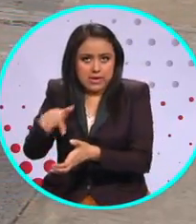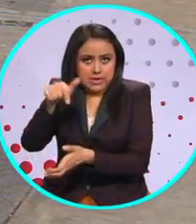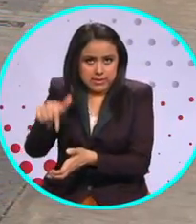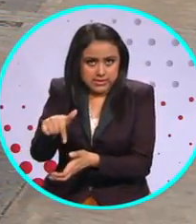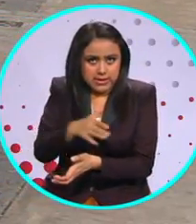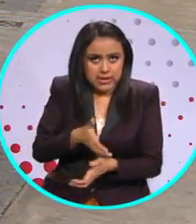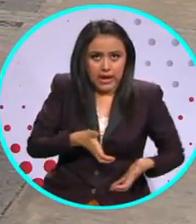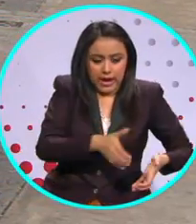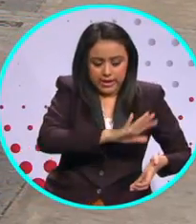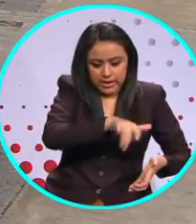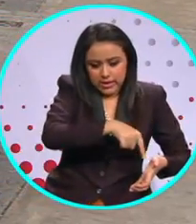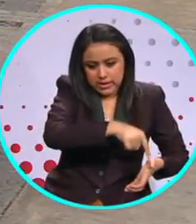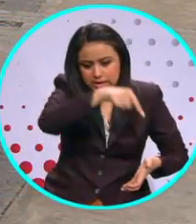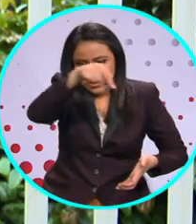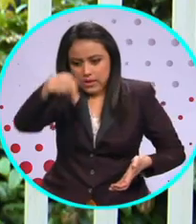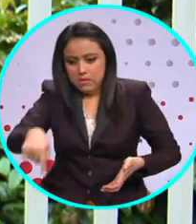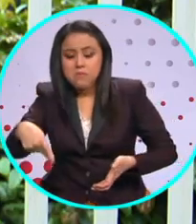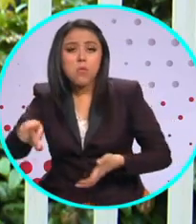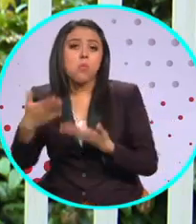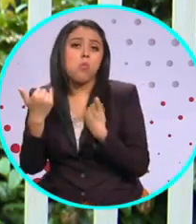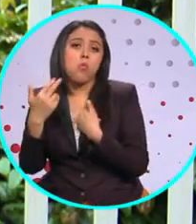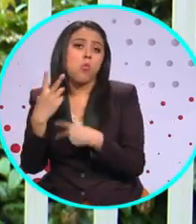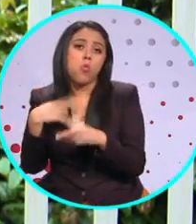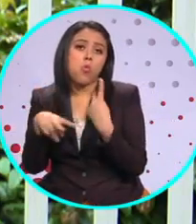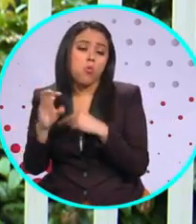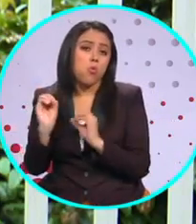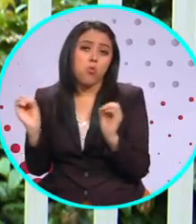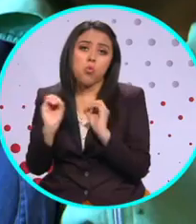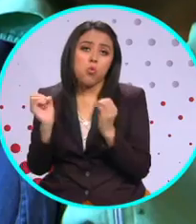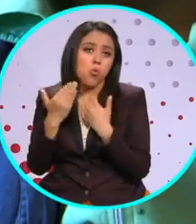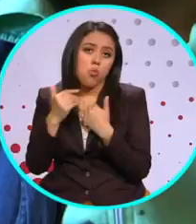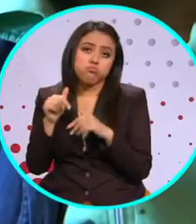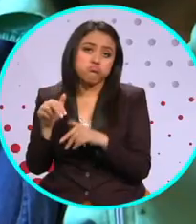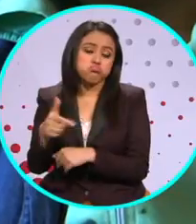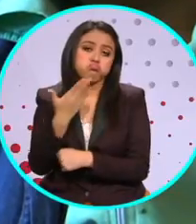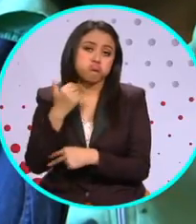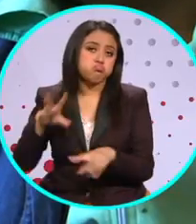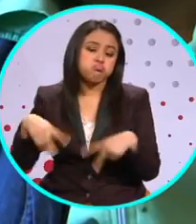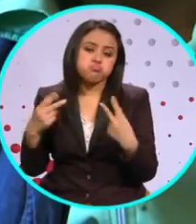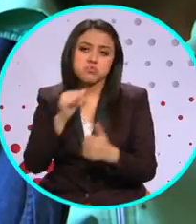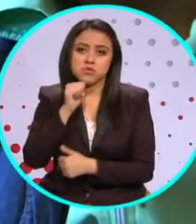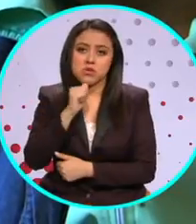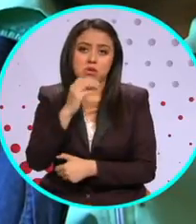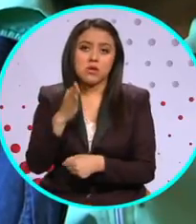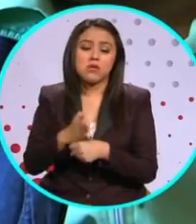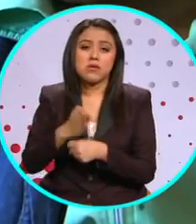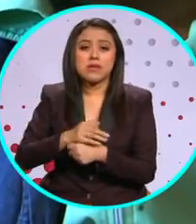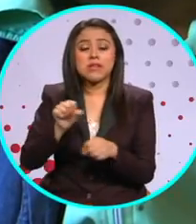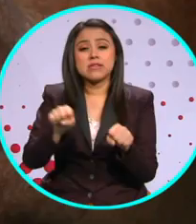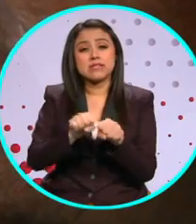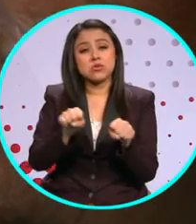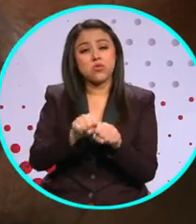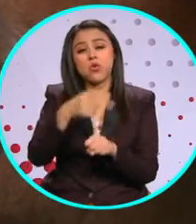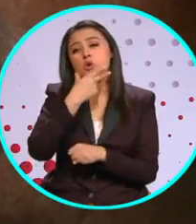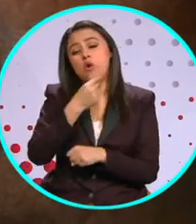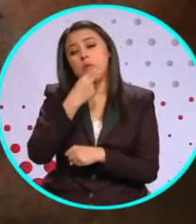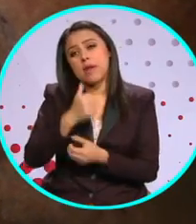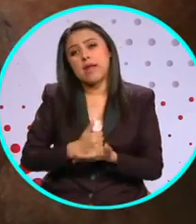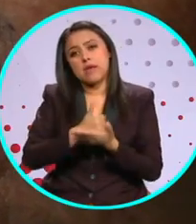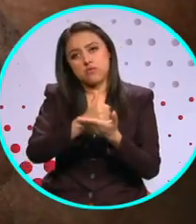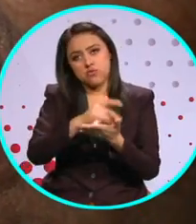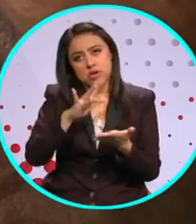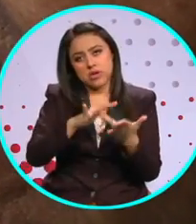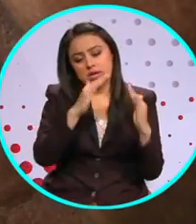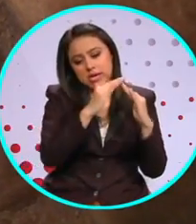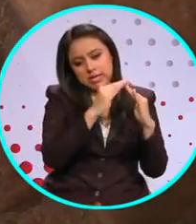pues está muy pobre, no hay mucha gente que pasa, no hay venta. Actualmente viven con un sobrino quien los apoya brindándoles techo